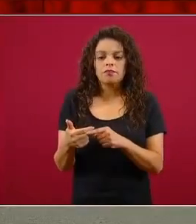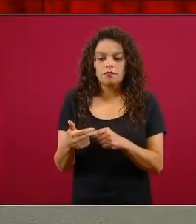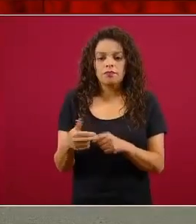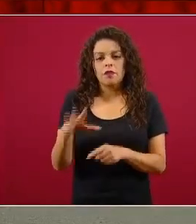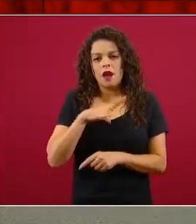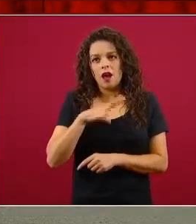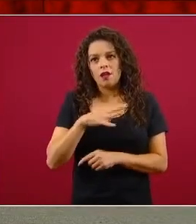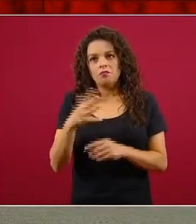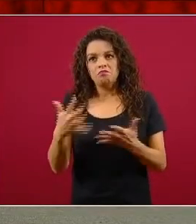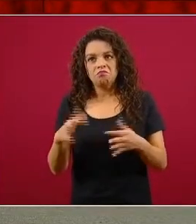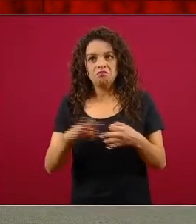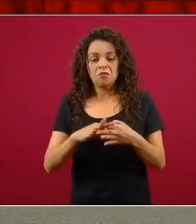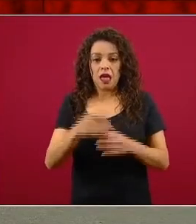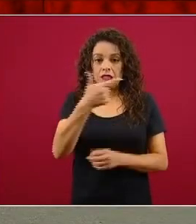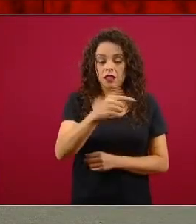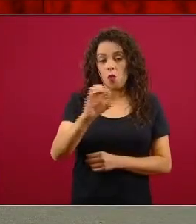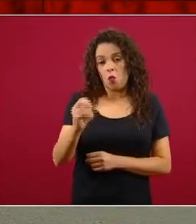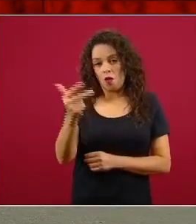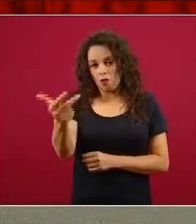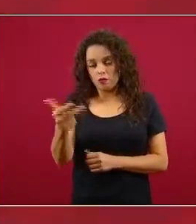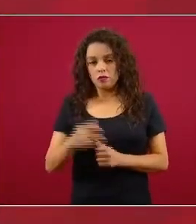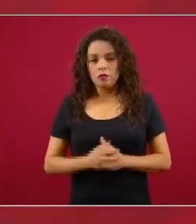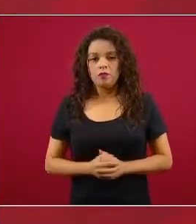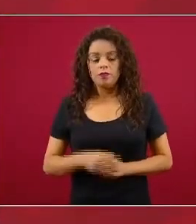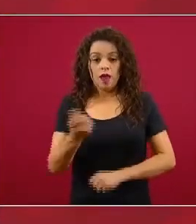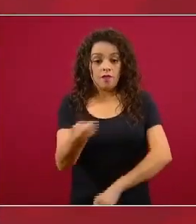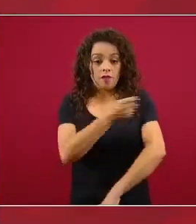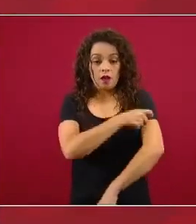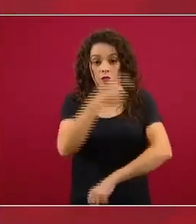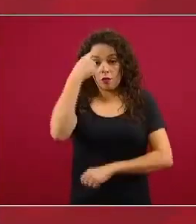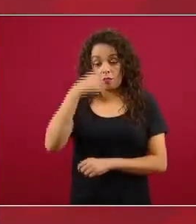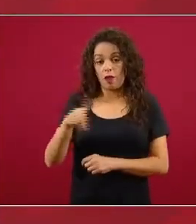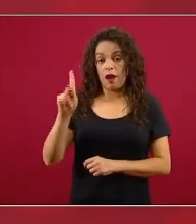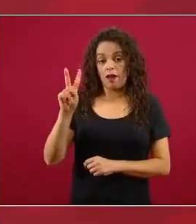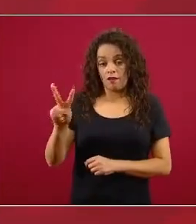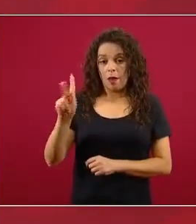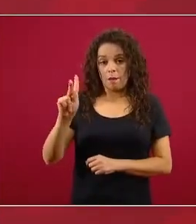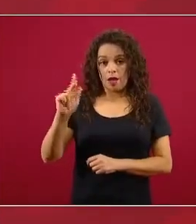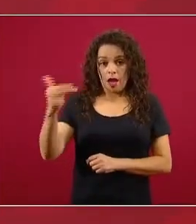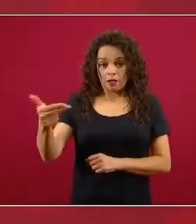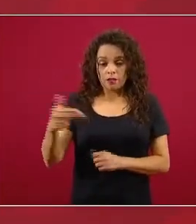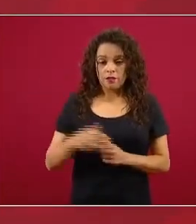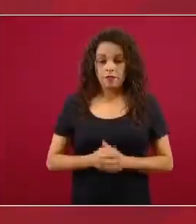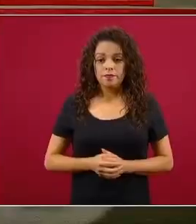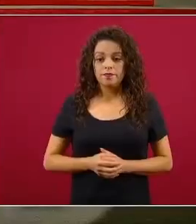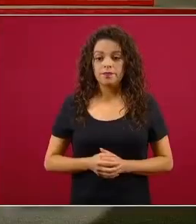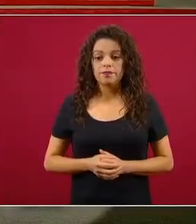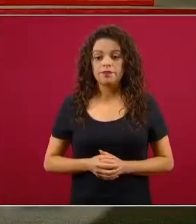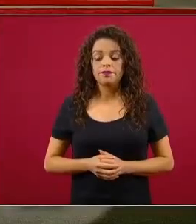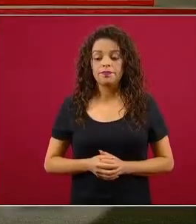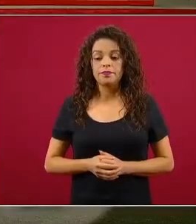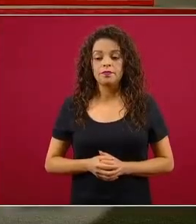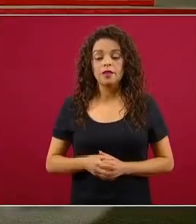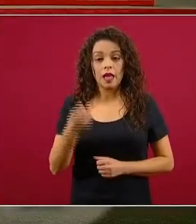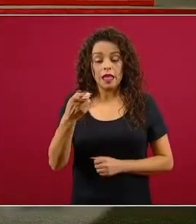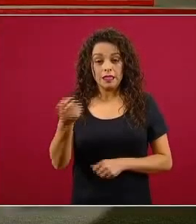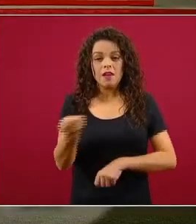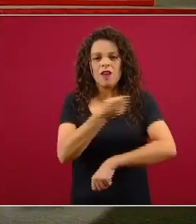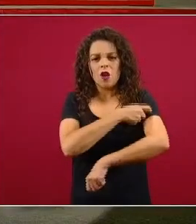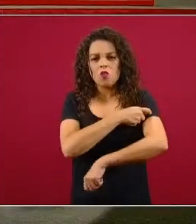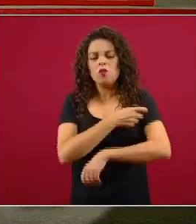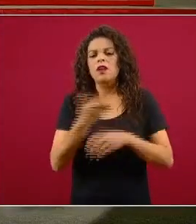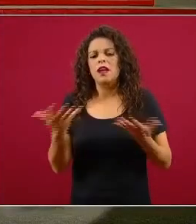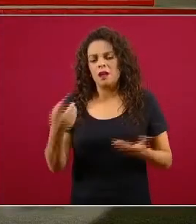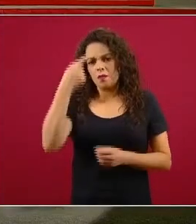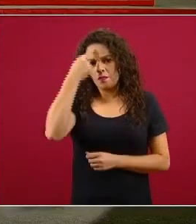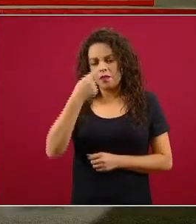u 8. La vacuna contra el virus del papiloma humano, conocido como VPH, es una vacuna para